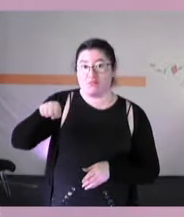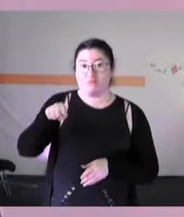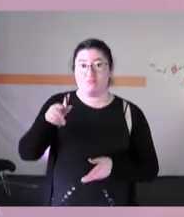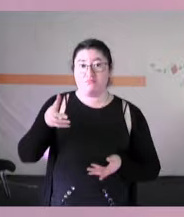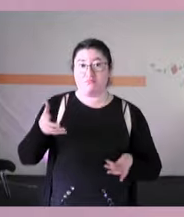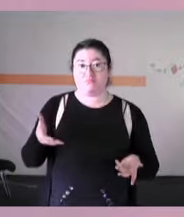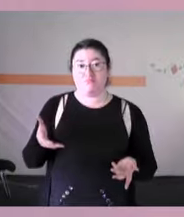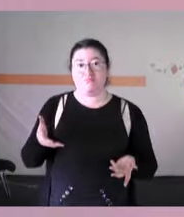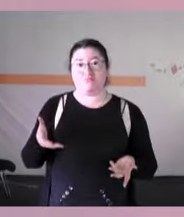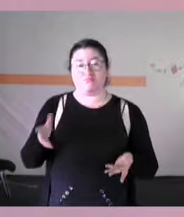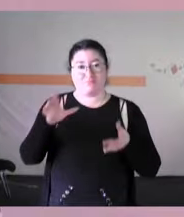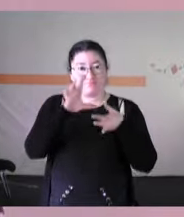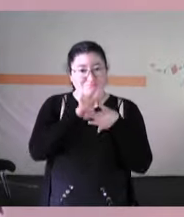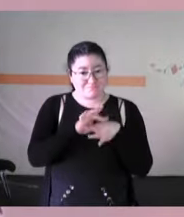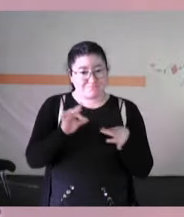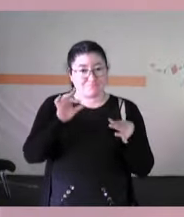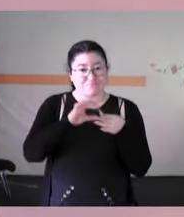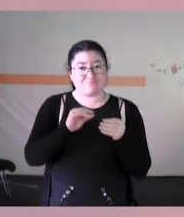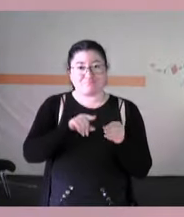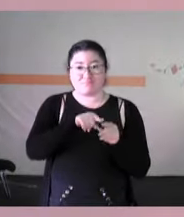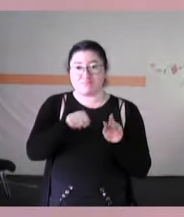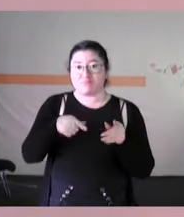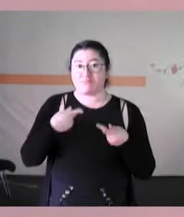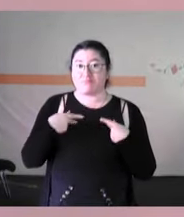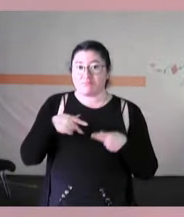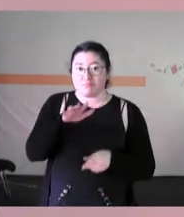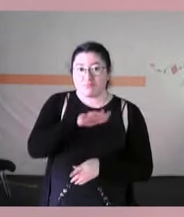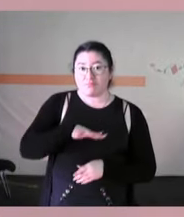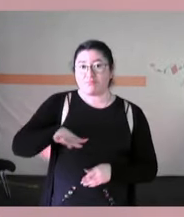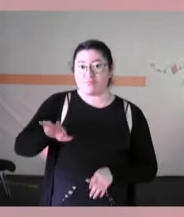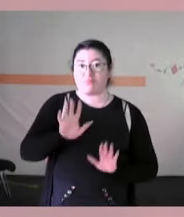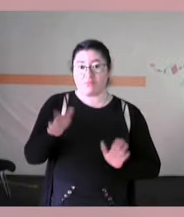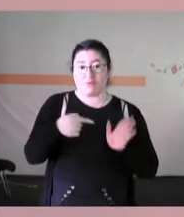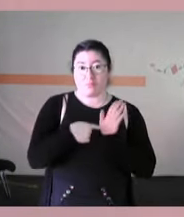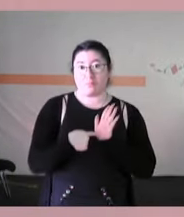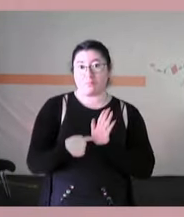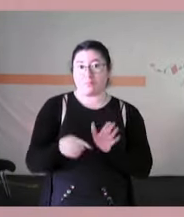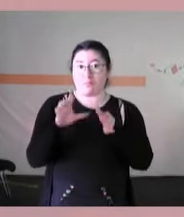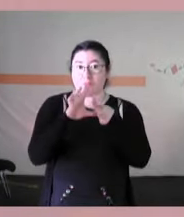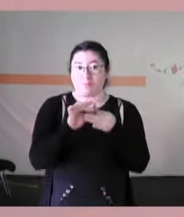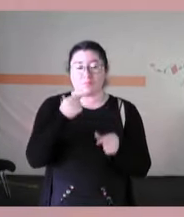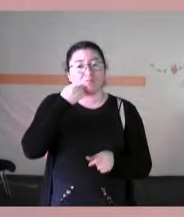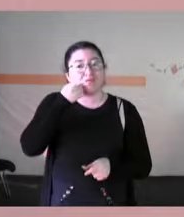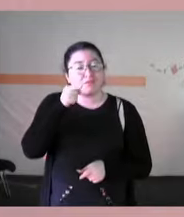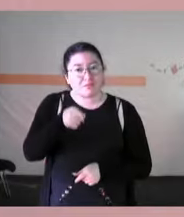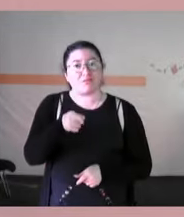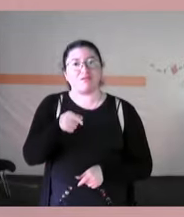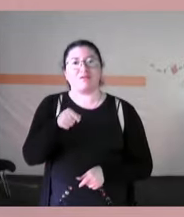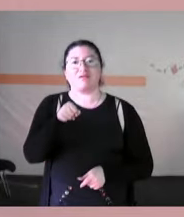ninguno de ellos le hablaba al público y le decía, hermano, no violes.